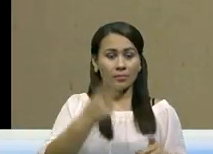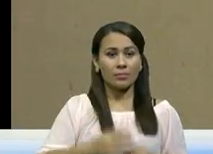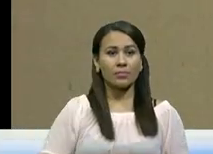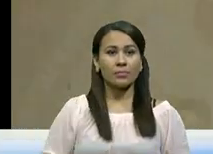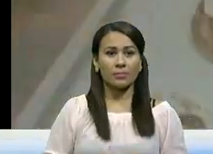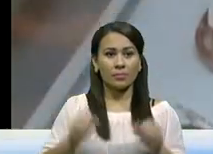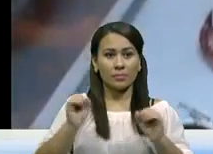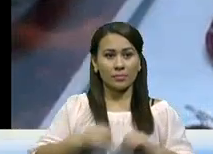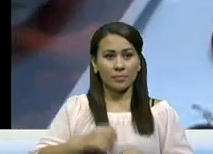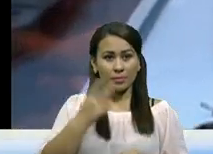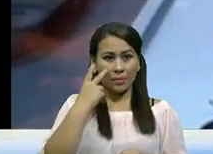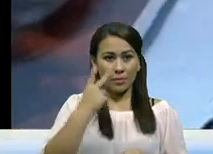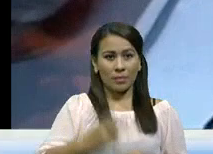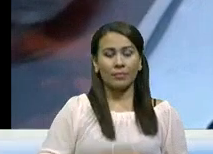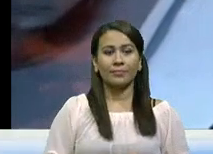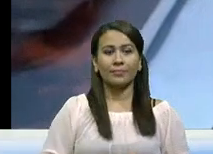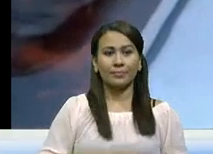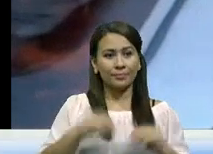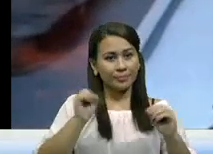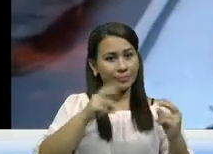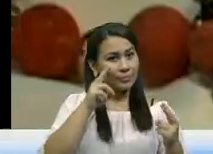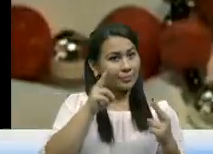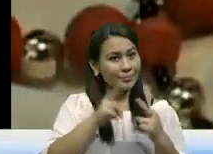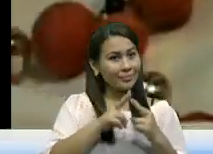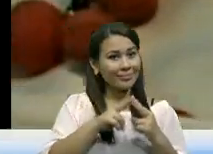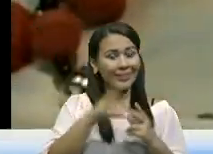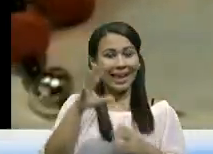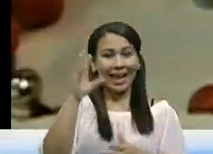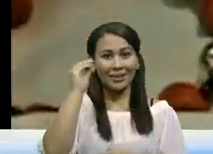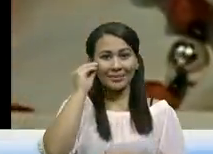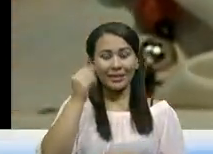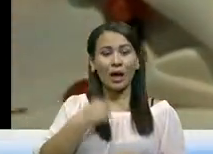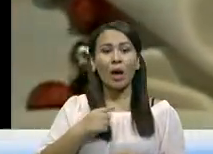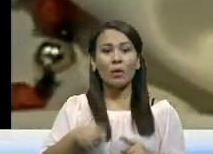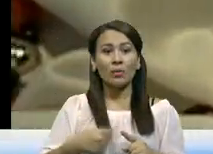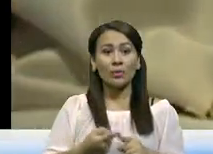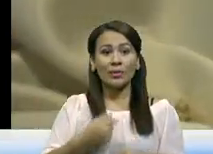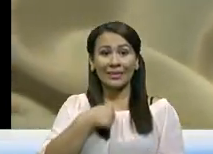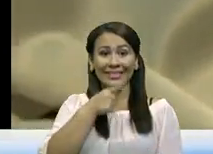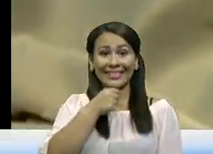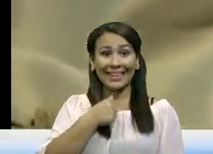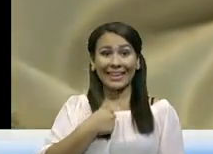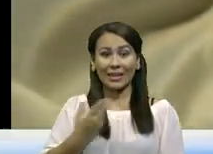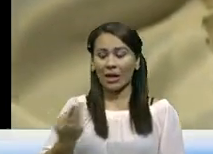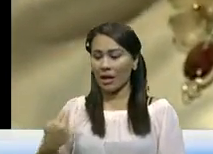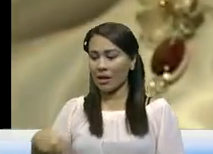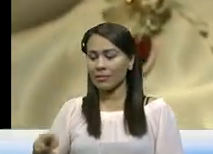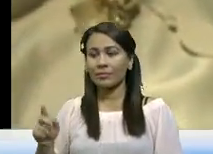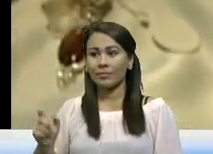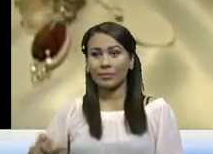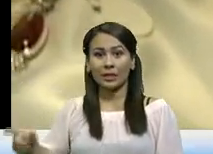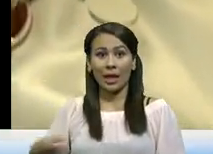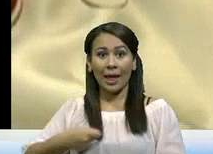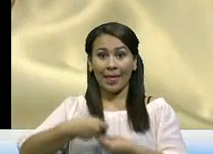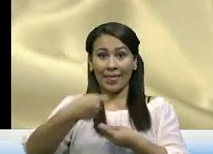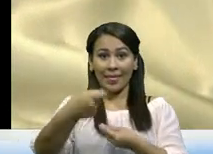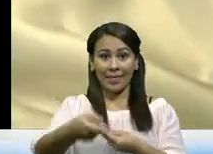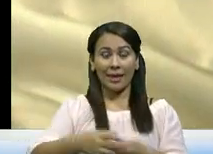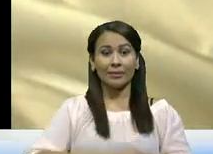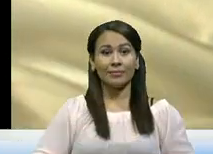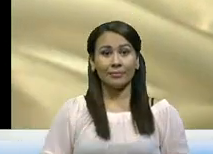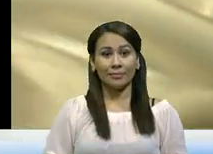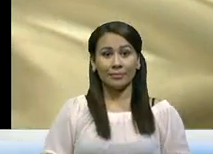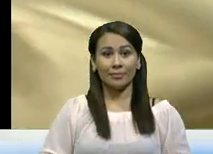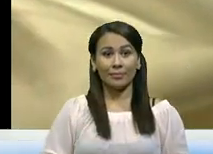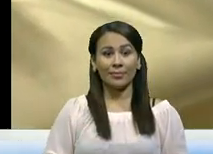los saberes, los conocimientos. Cuando un pariente, un familiar, un vecino llegaba al taller de un maestro